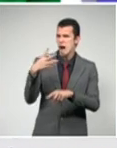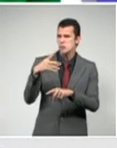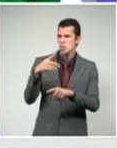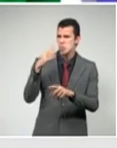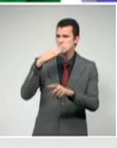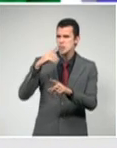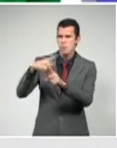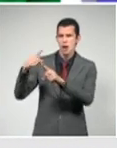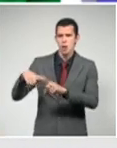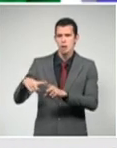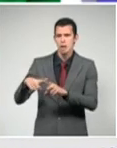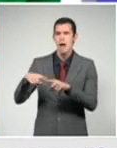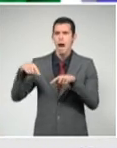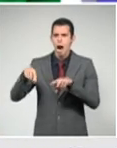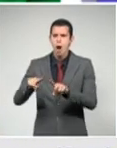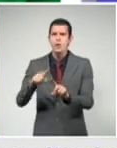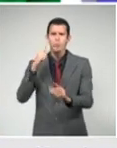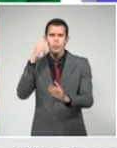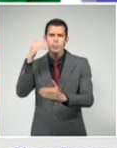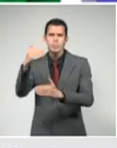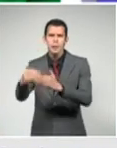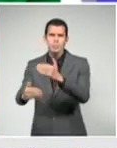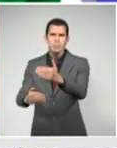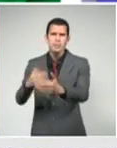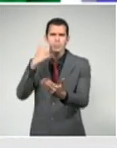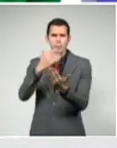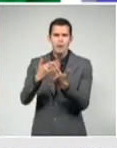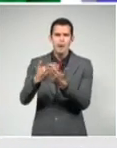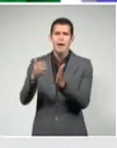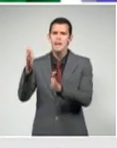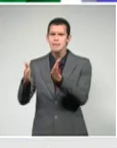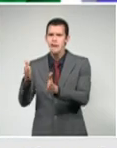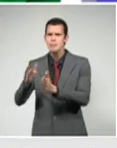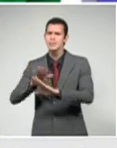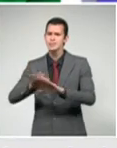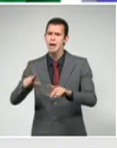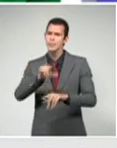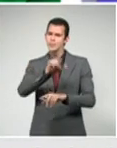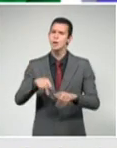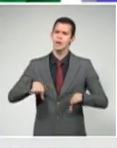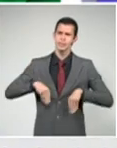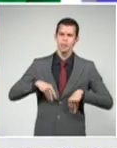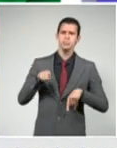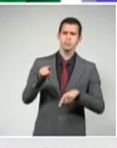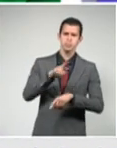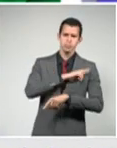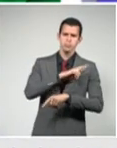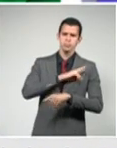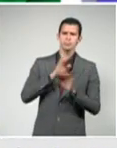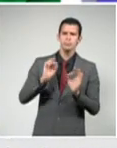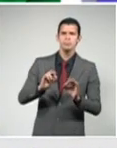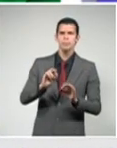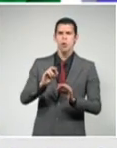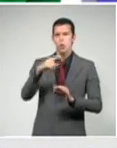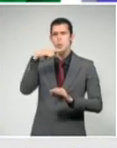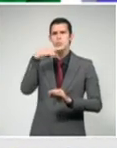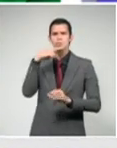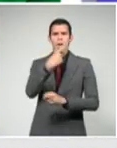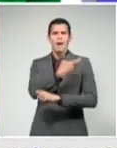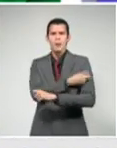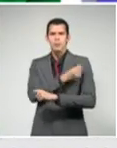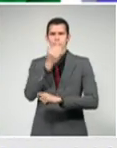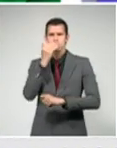lo digo ya que vamos teniendo un número de personas que se han ido recuperando, que el 20% de